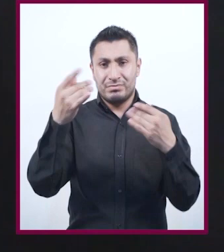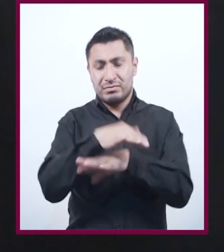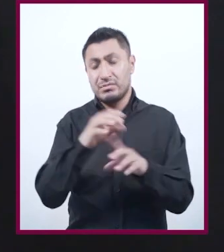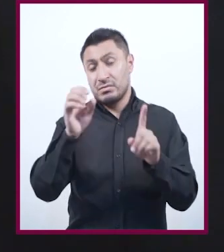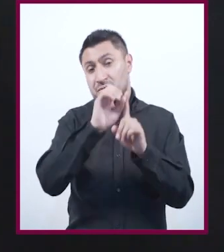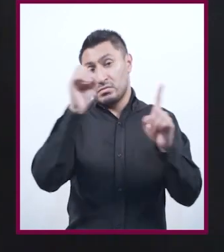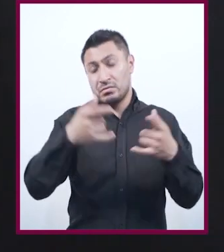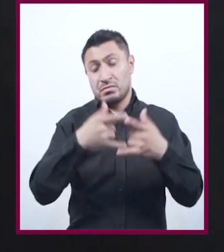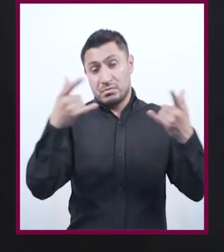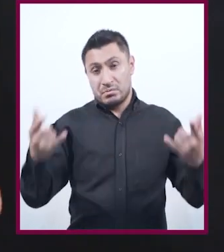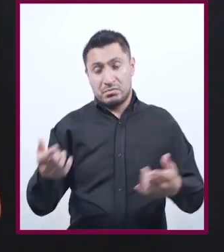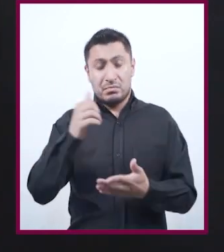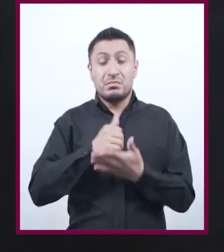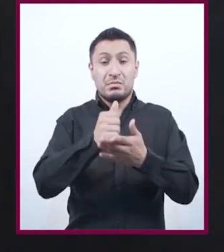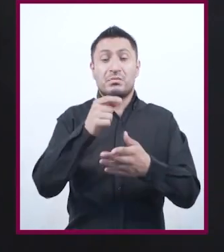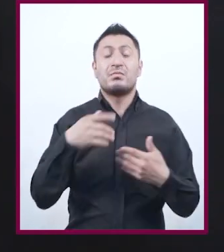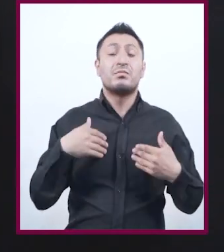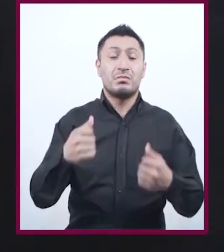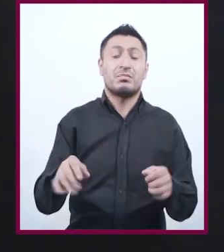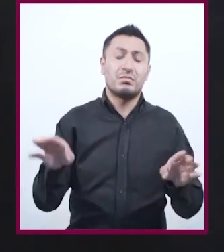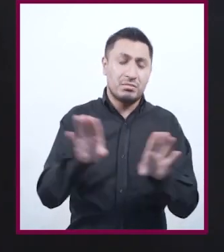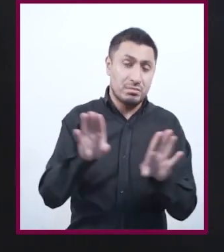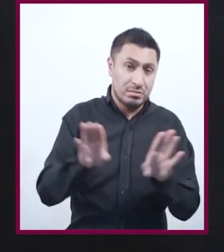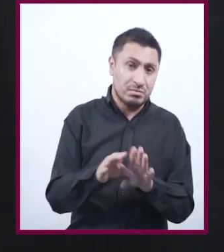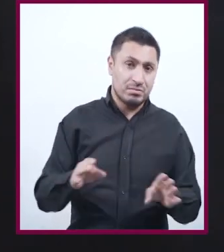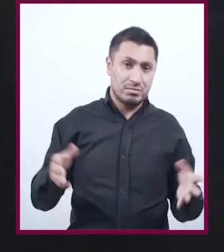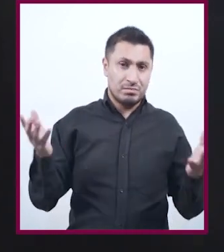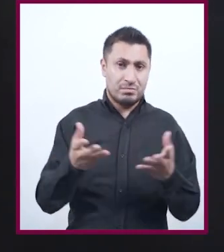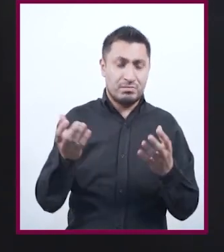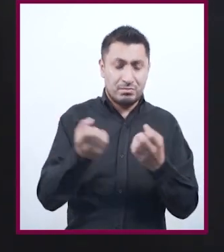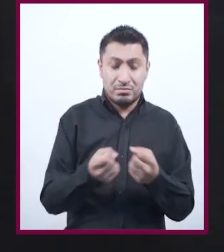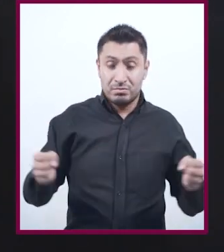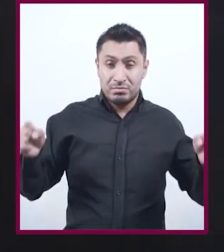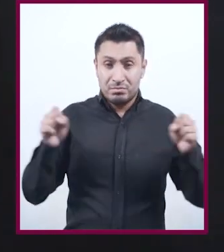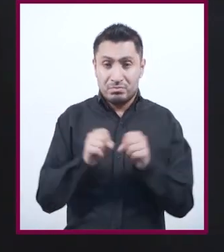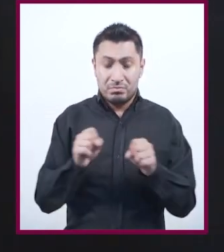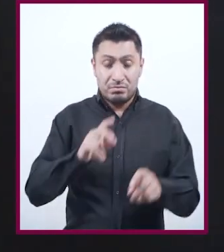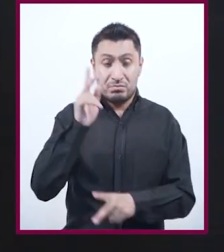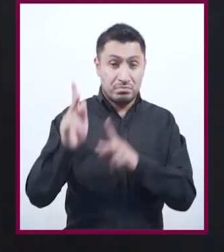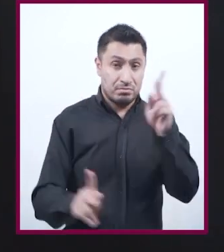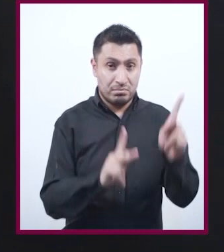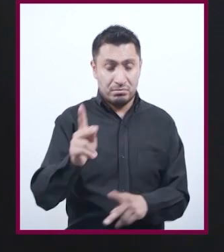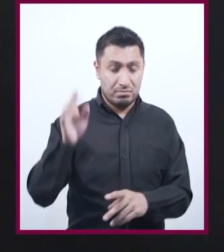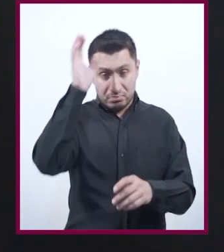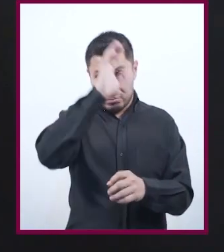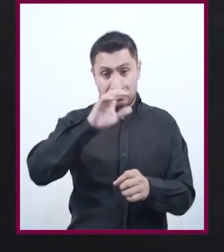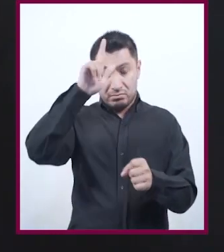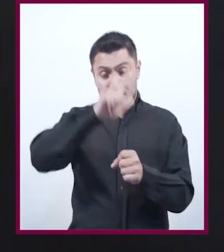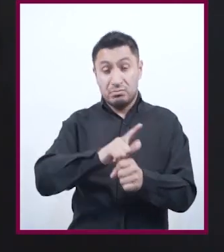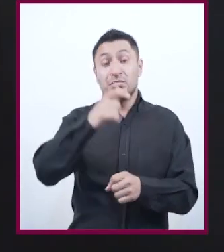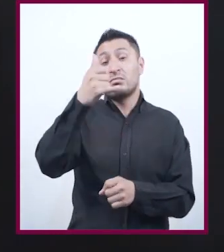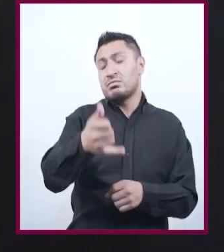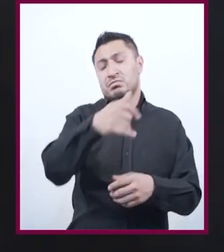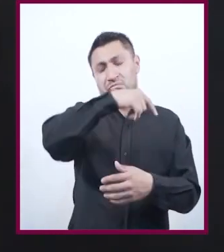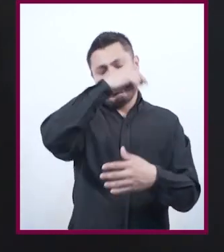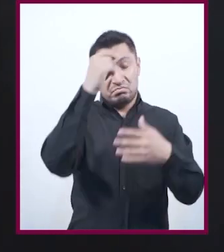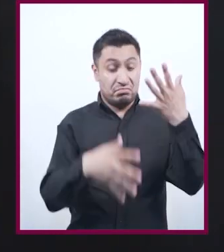comprender cómo se ha ido conformando nuestra sociedad, nuestro pueblo, nuestra cultura y, en fin, por qué somos como